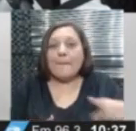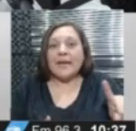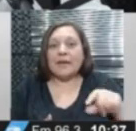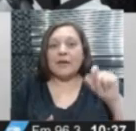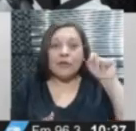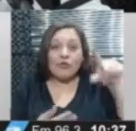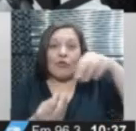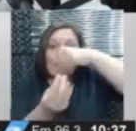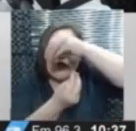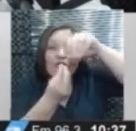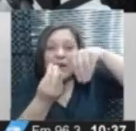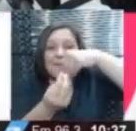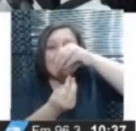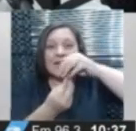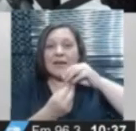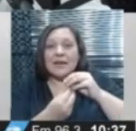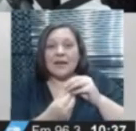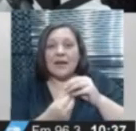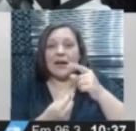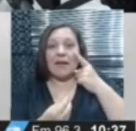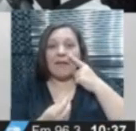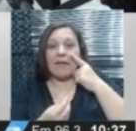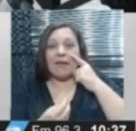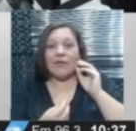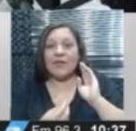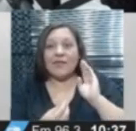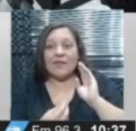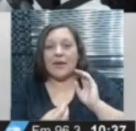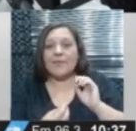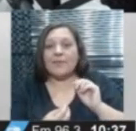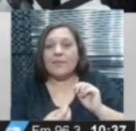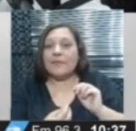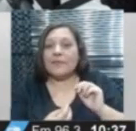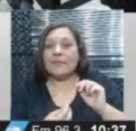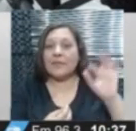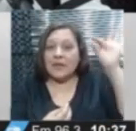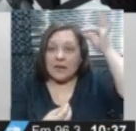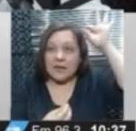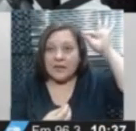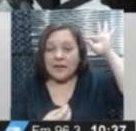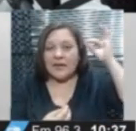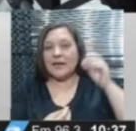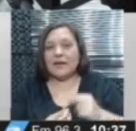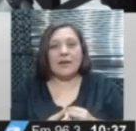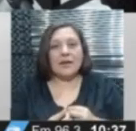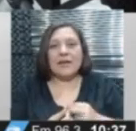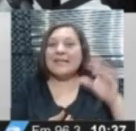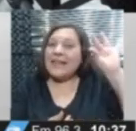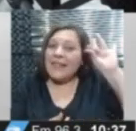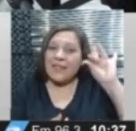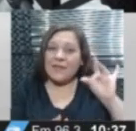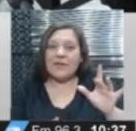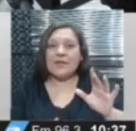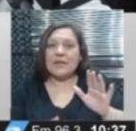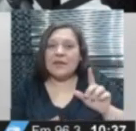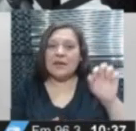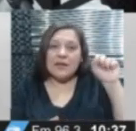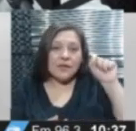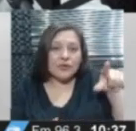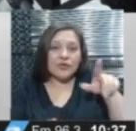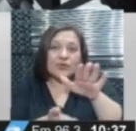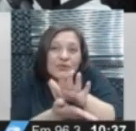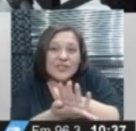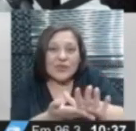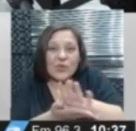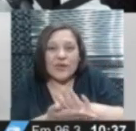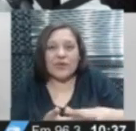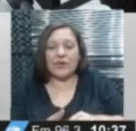esto que ha sucedido con el encarcelamiento de este de nuestro candidato usmar sonco Eh entonces no está bien